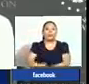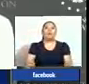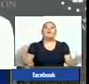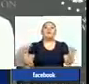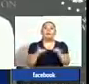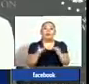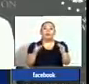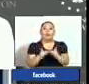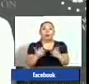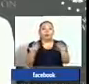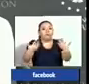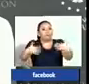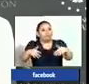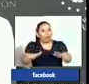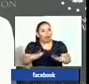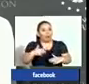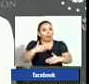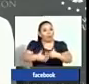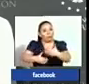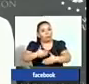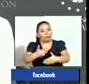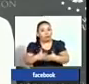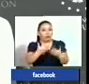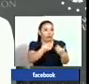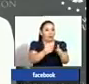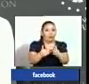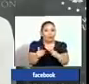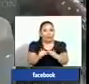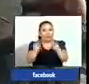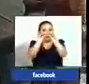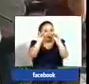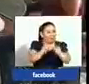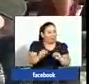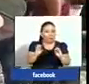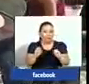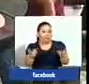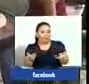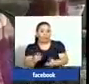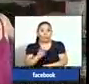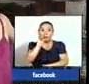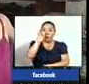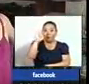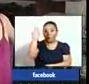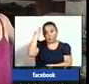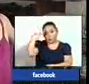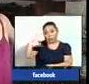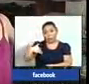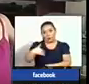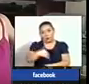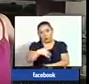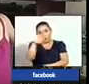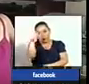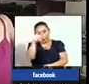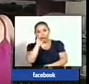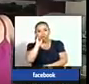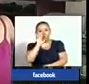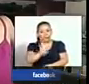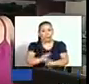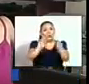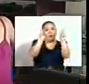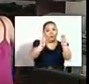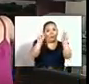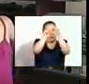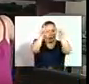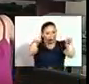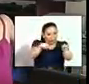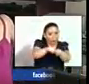de cuánto hemos podido llegar a ellos a través de las diversas plataformas. La ministra de Educación también anunció la ampliación del contenido de la franja